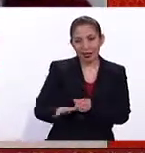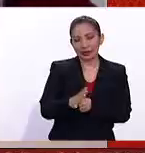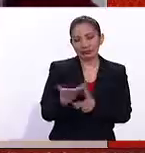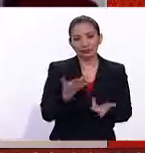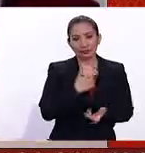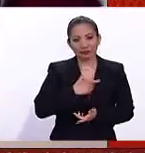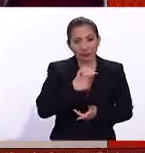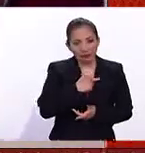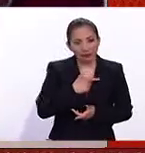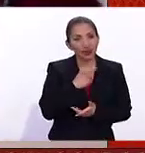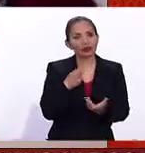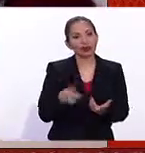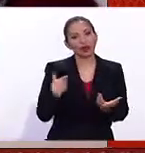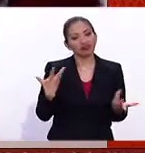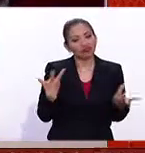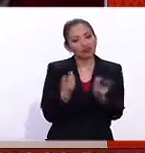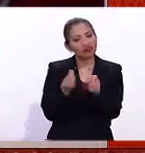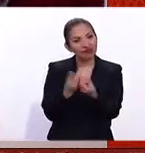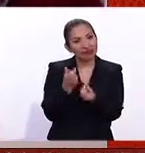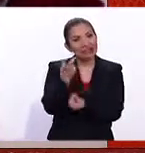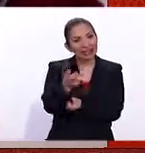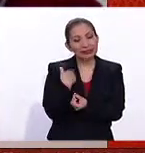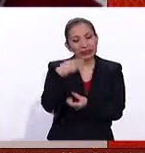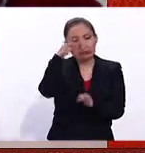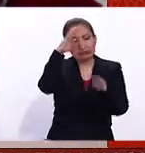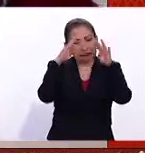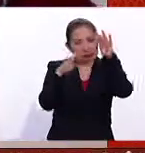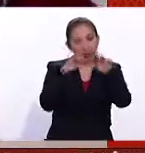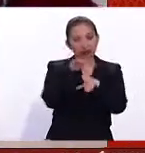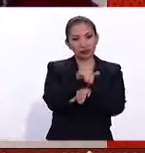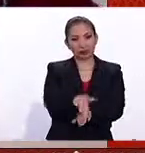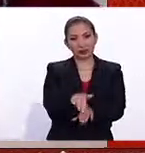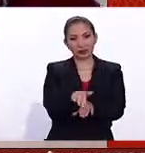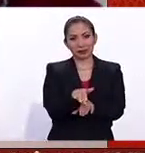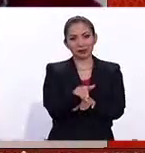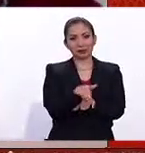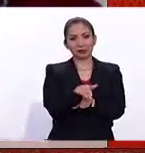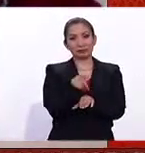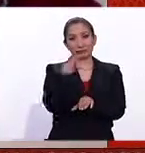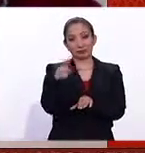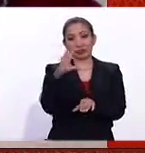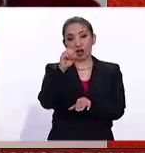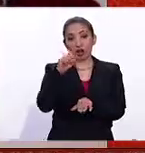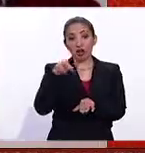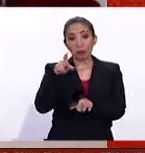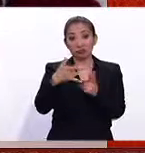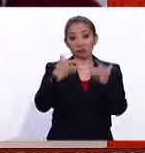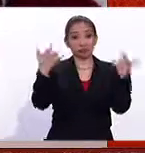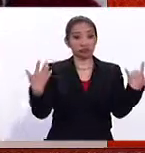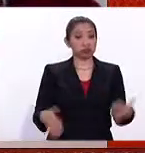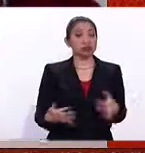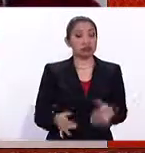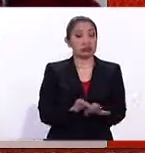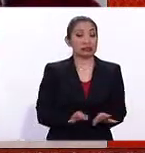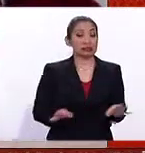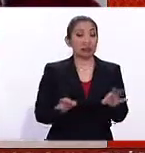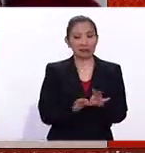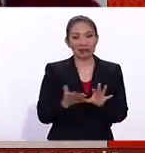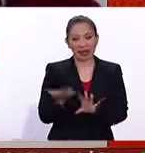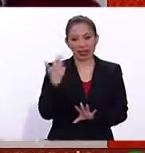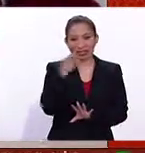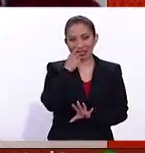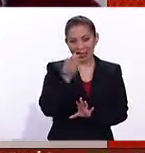un placer poder compartir con ustedes estas reflexiones sobre pues una COP que ha sido histórica, como han comentado